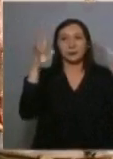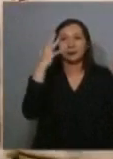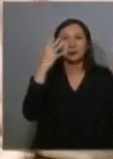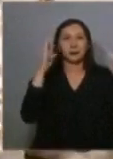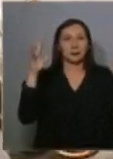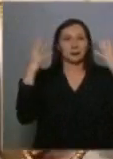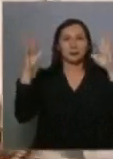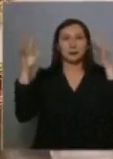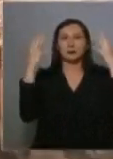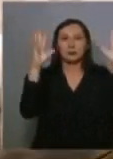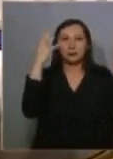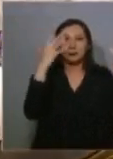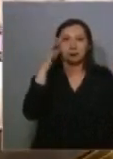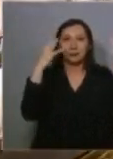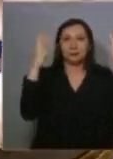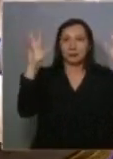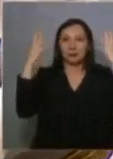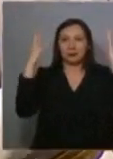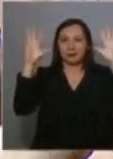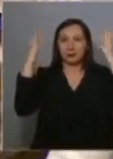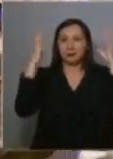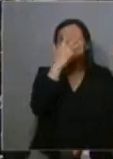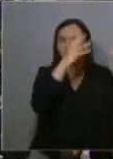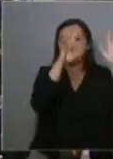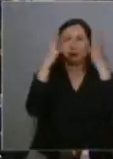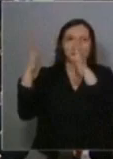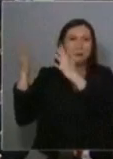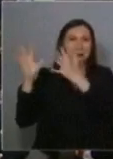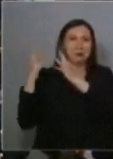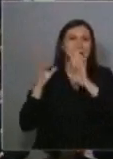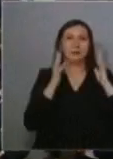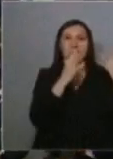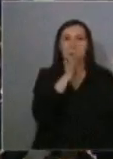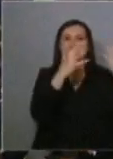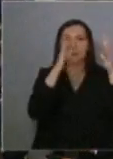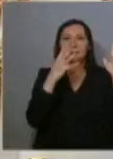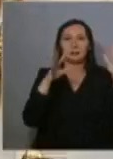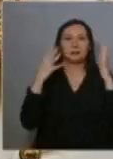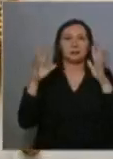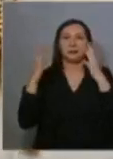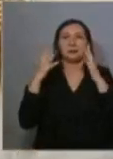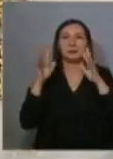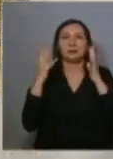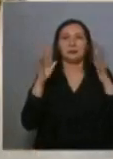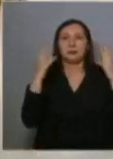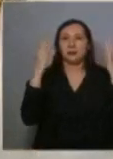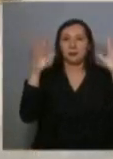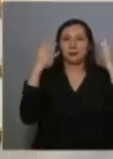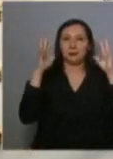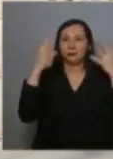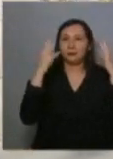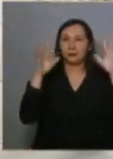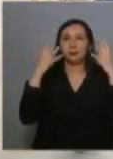2022-2026, convirtiéndose a sus 36 años en el mandatario más joven de la historia del país. Boric recibió la banda del